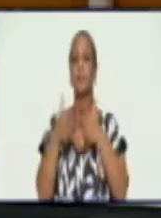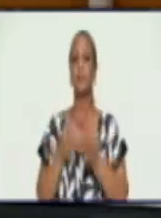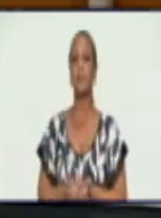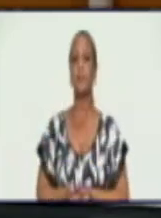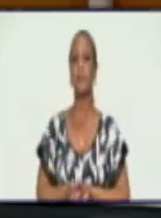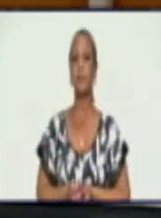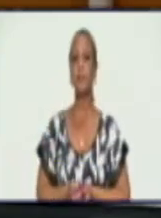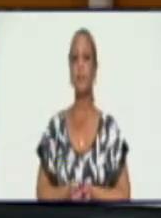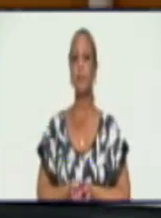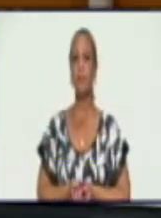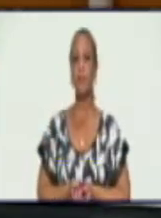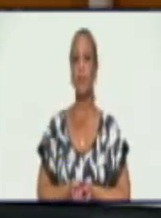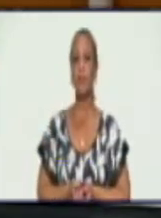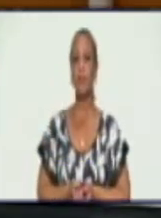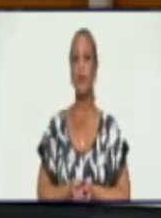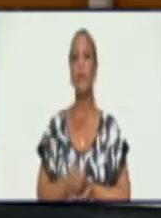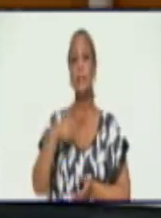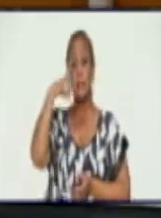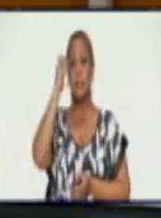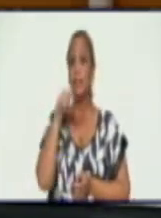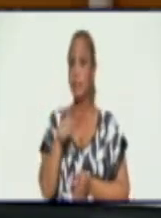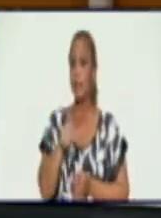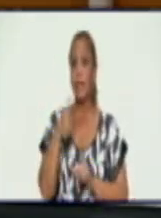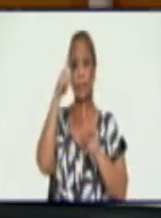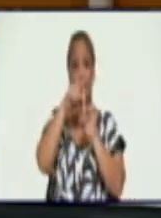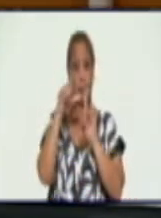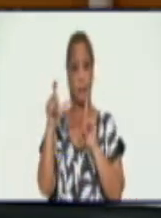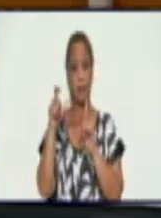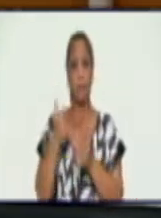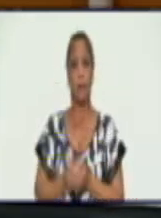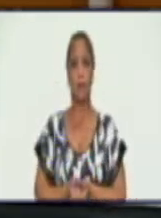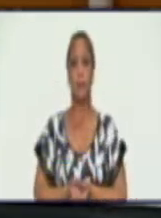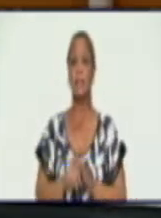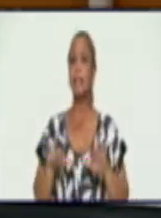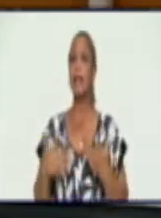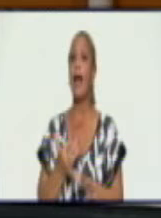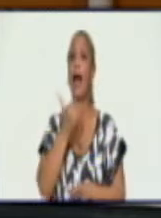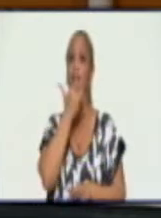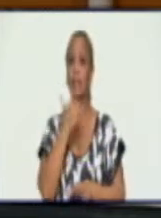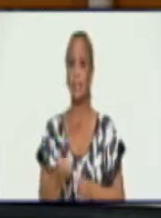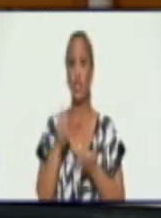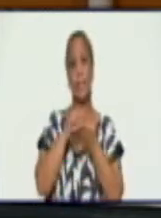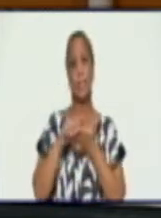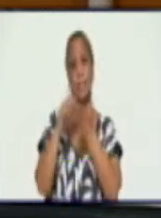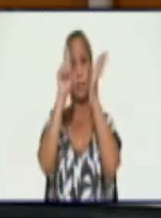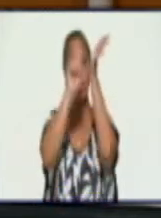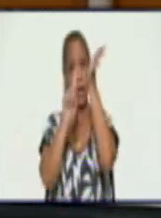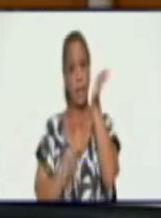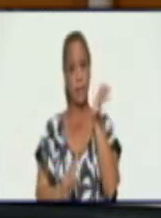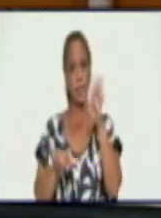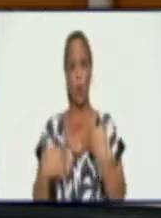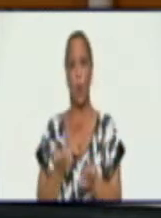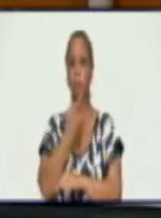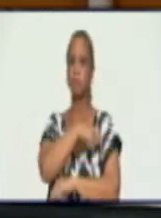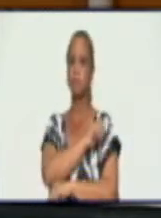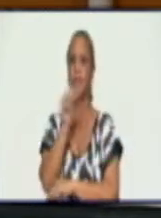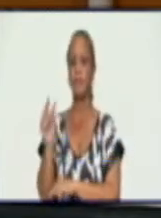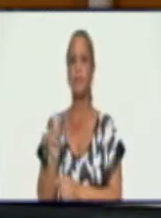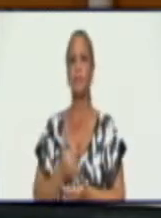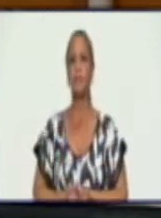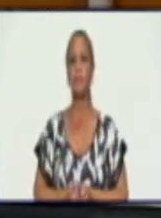si eres yo con este tema de la de las afectaciones del servicio eléctrico a nuestro pueblo